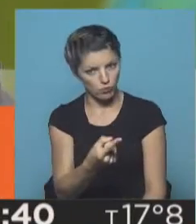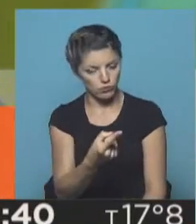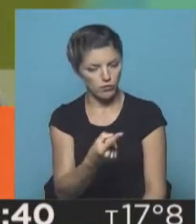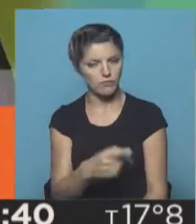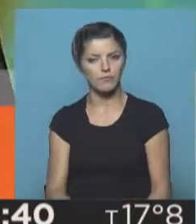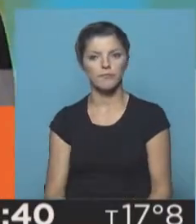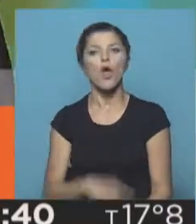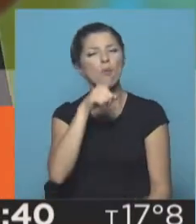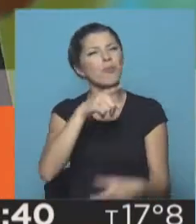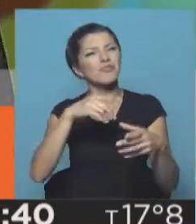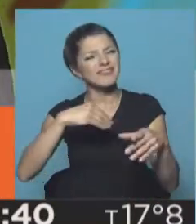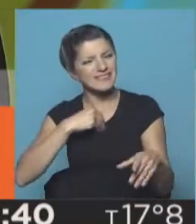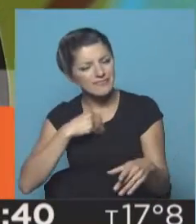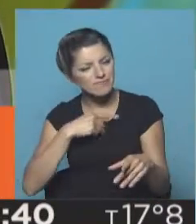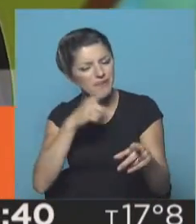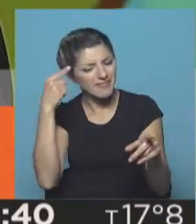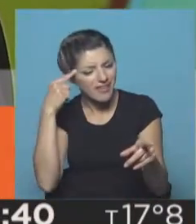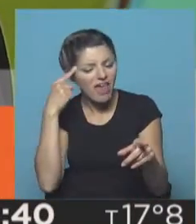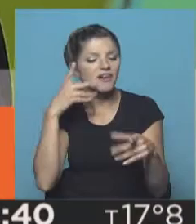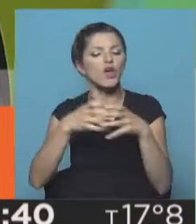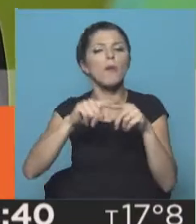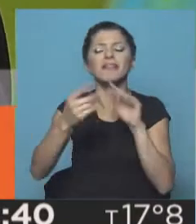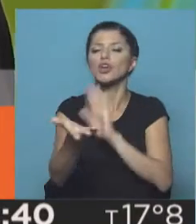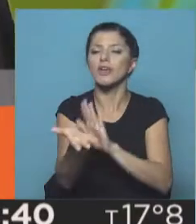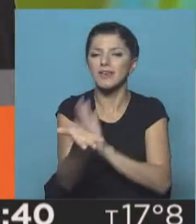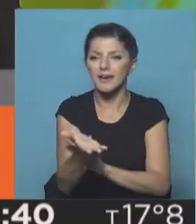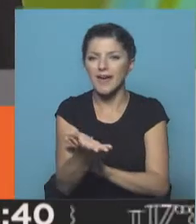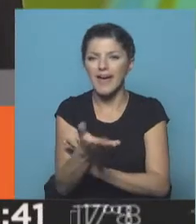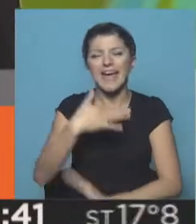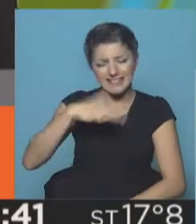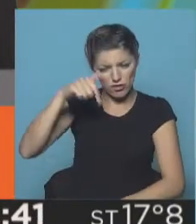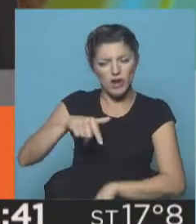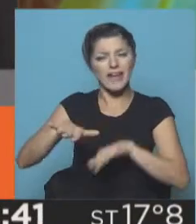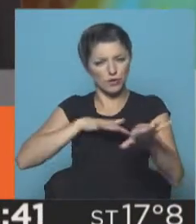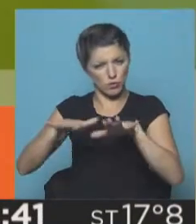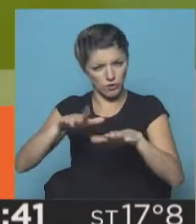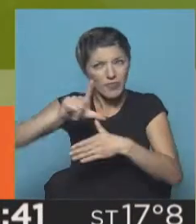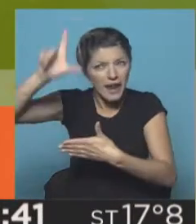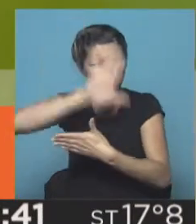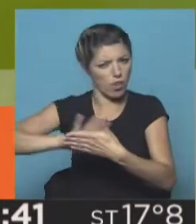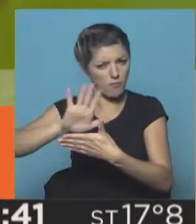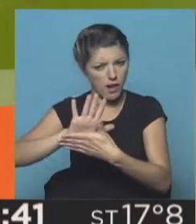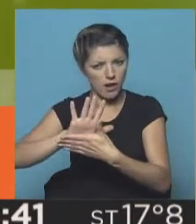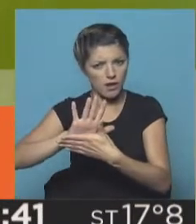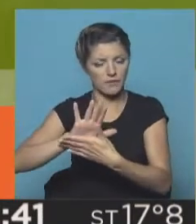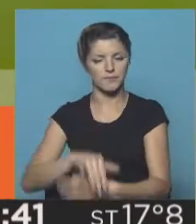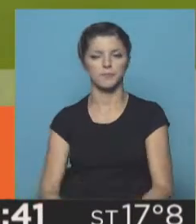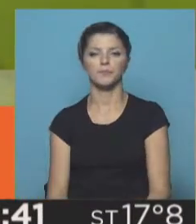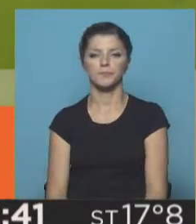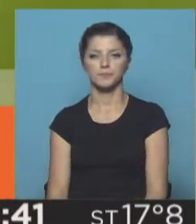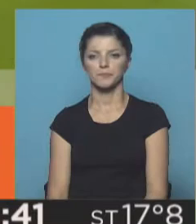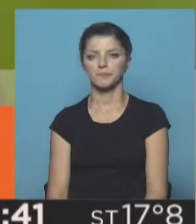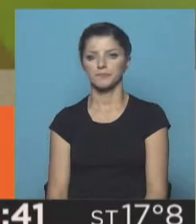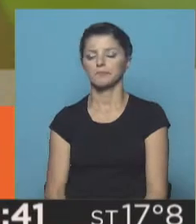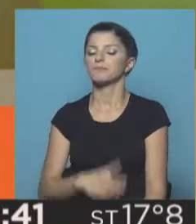región hace autocrítica, está haciendo autocrítica de cuál es la situación por la que está atravesando? Mira, yo en un momento le hice